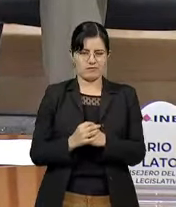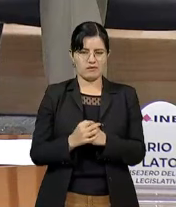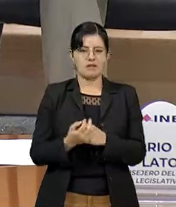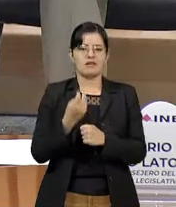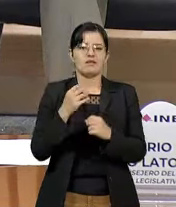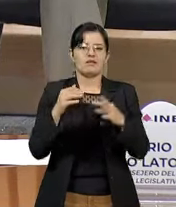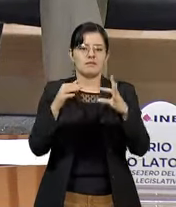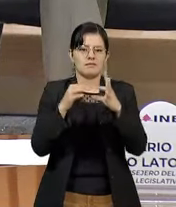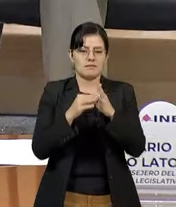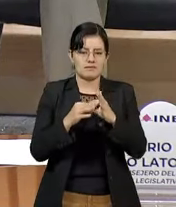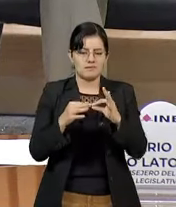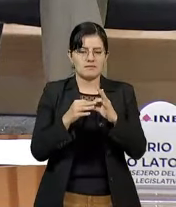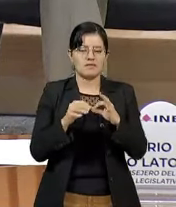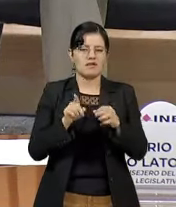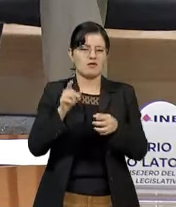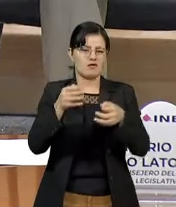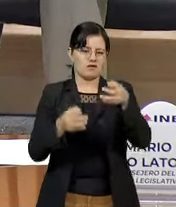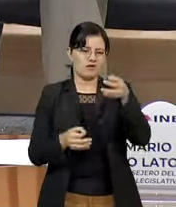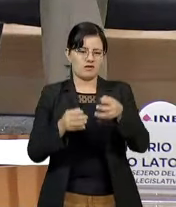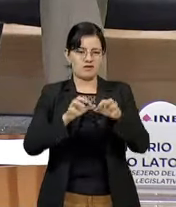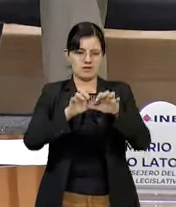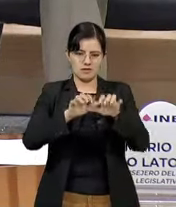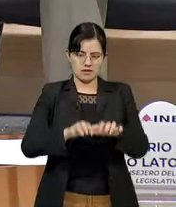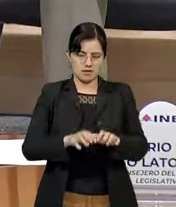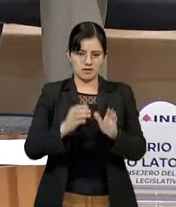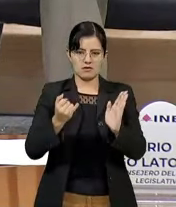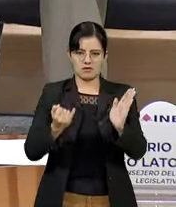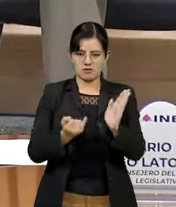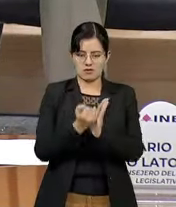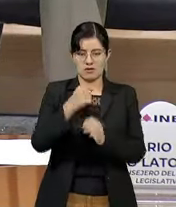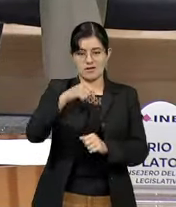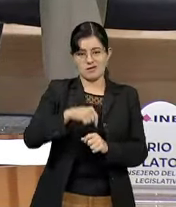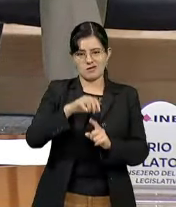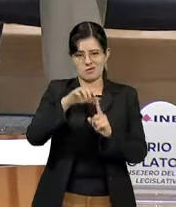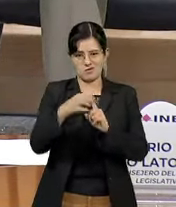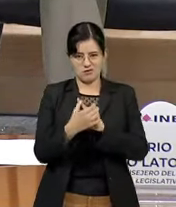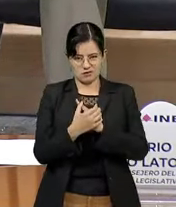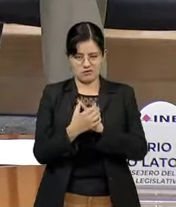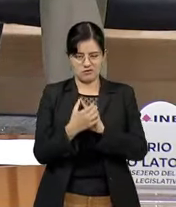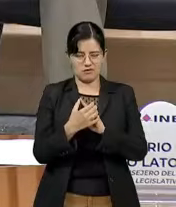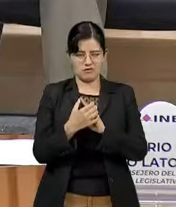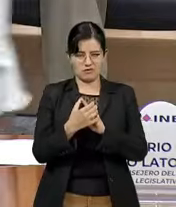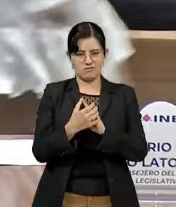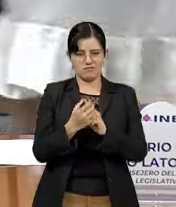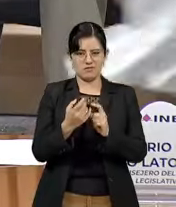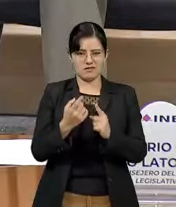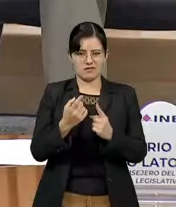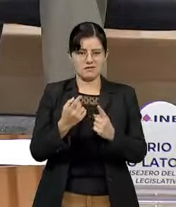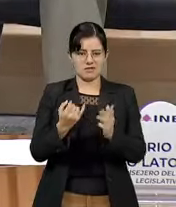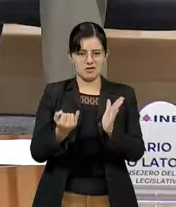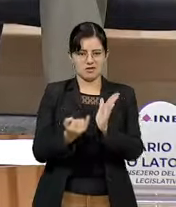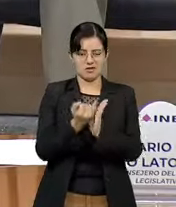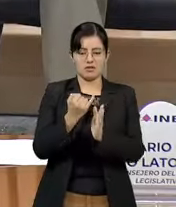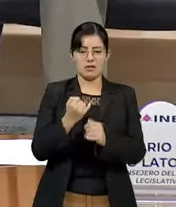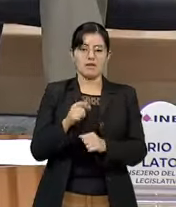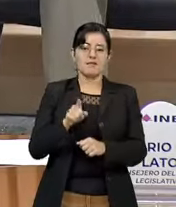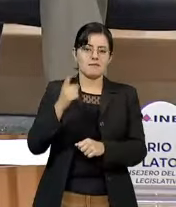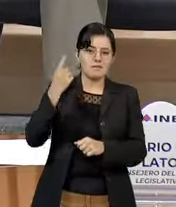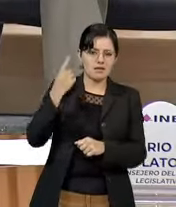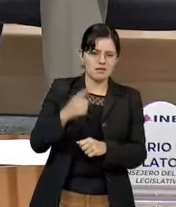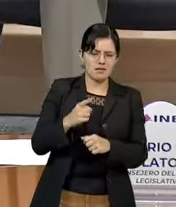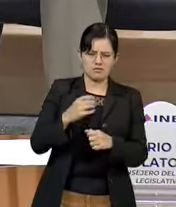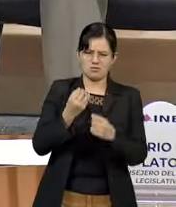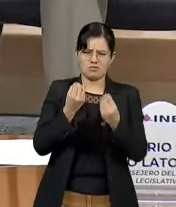sendas resoluciones que ha emitido esta comisión en donde le ha dictado ya una